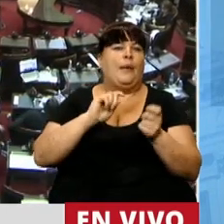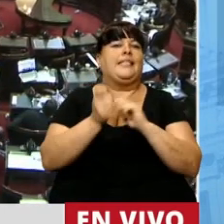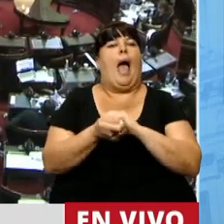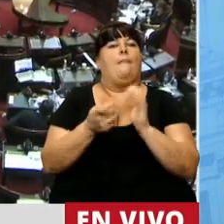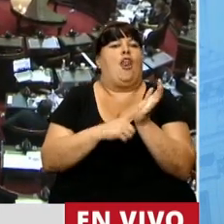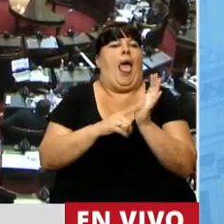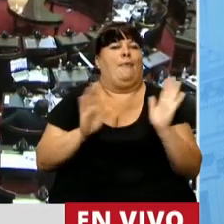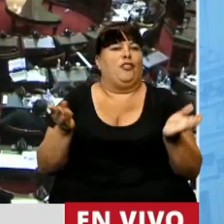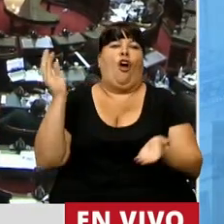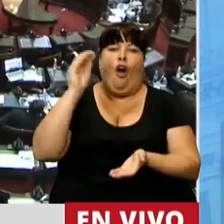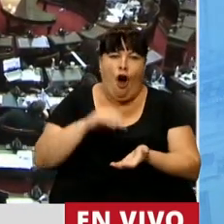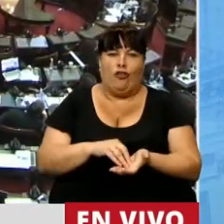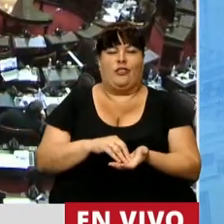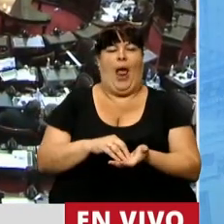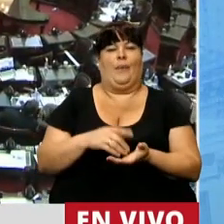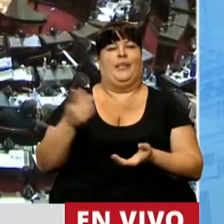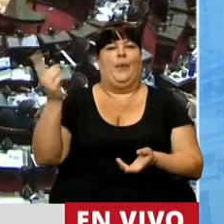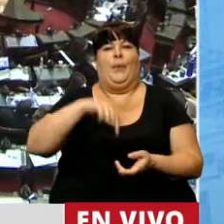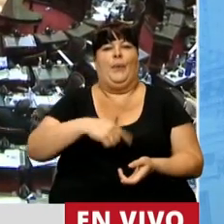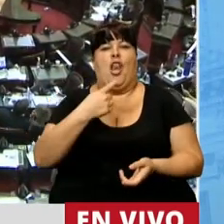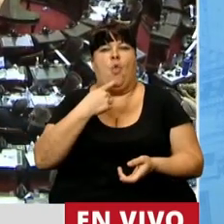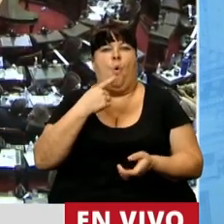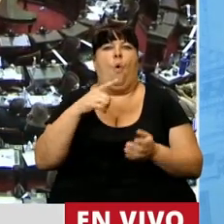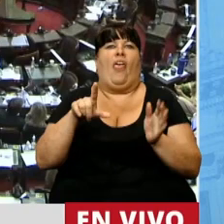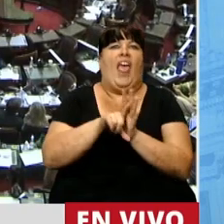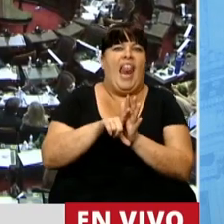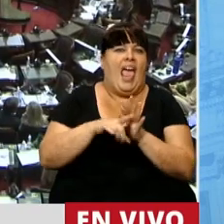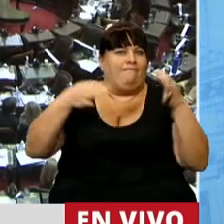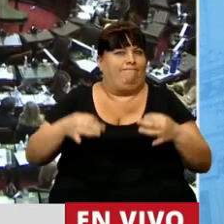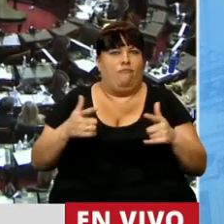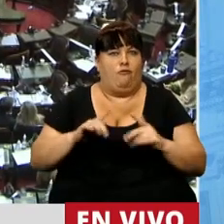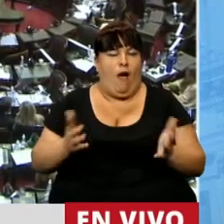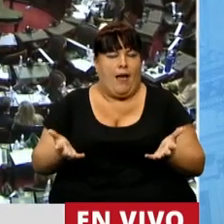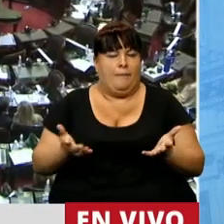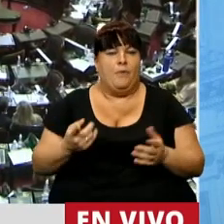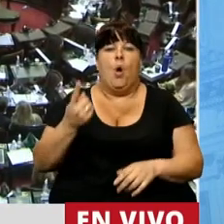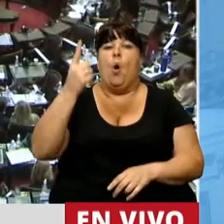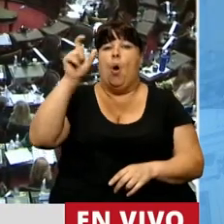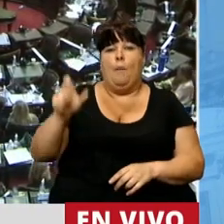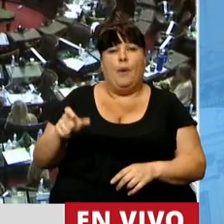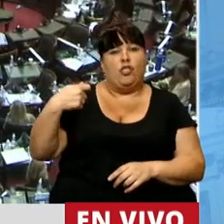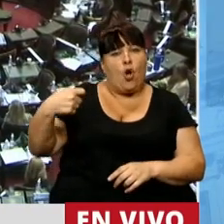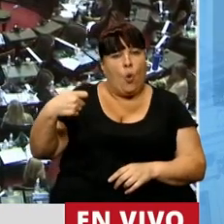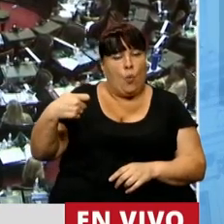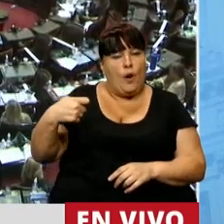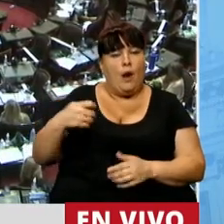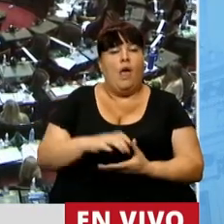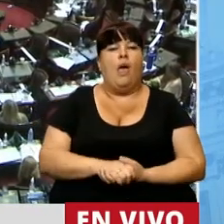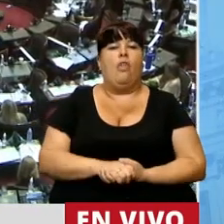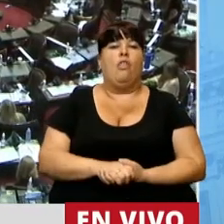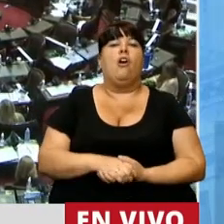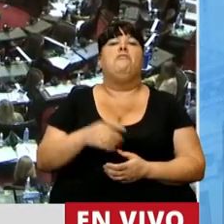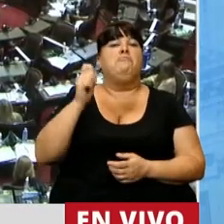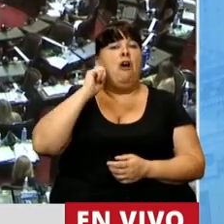reglas. Nuevamente traemos inseguridad jurídica. Un jubilado que